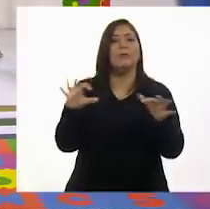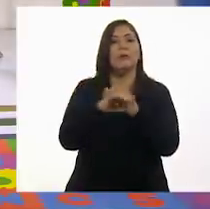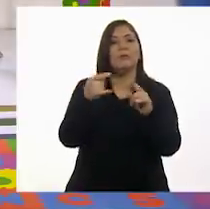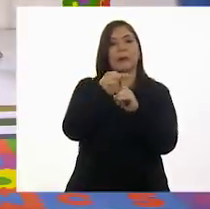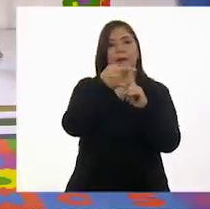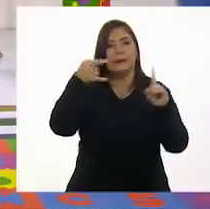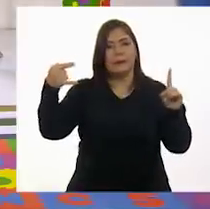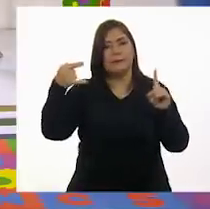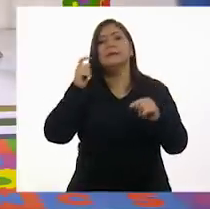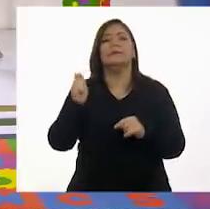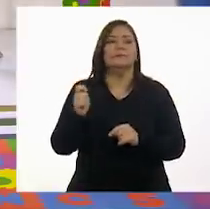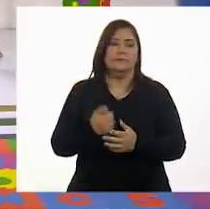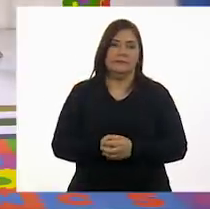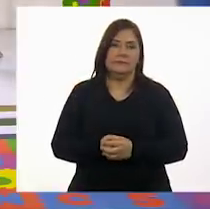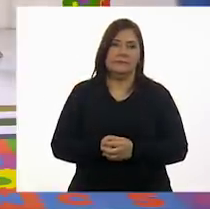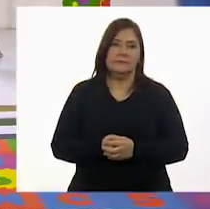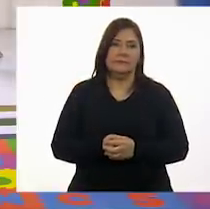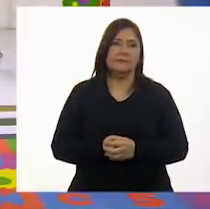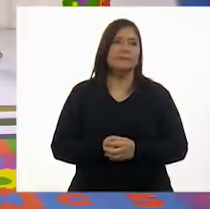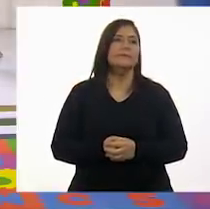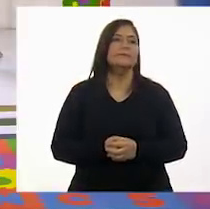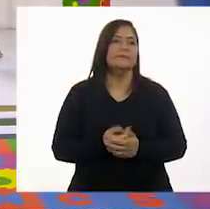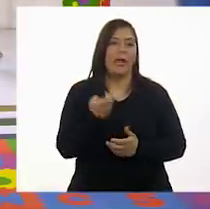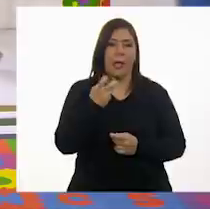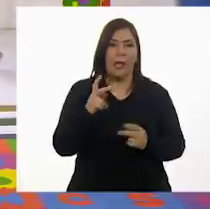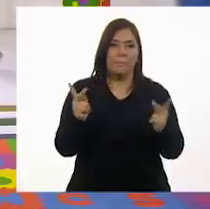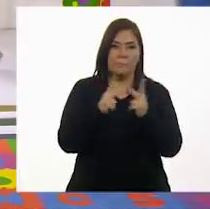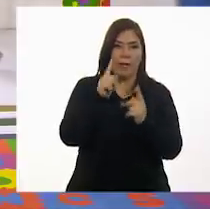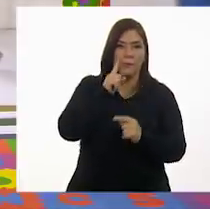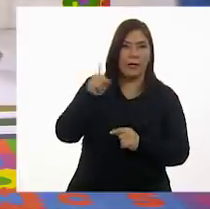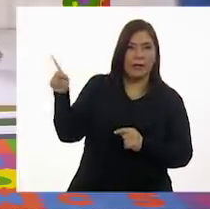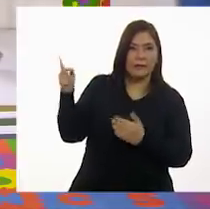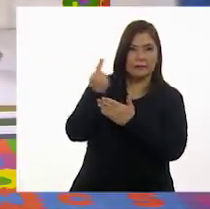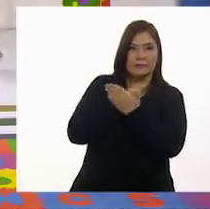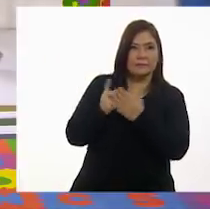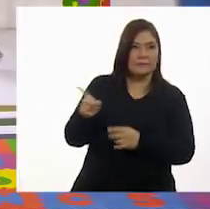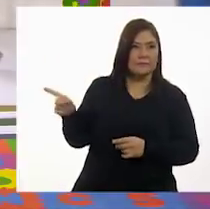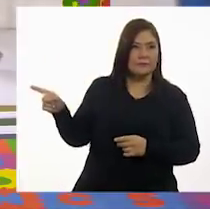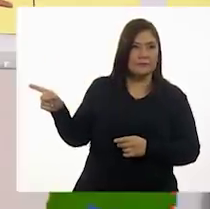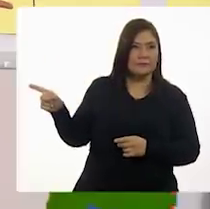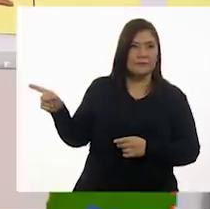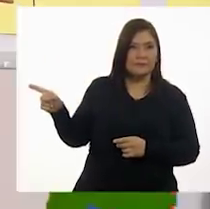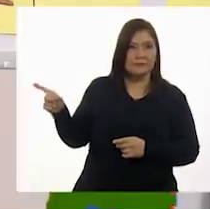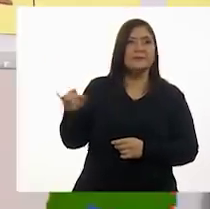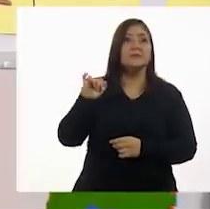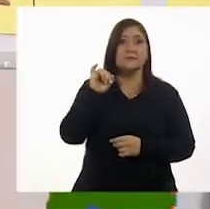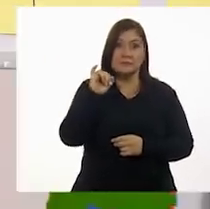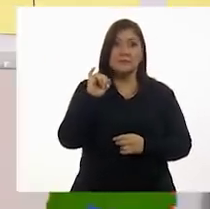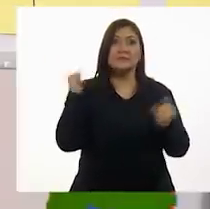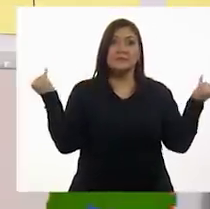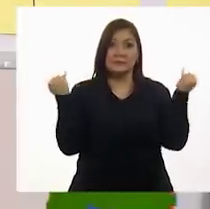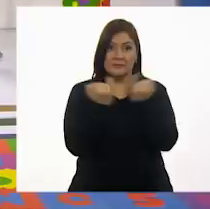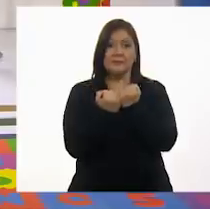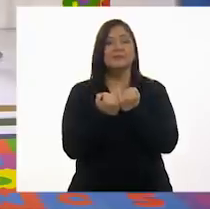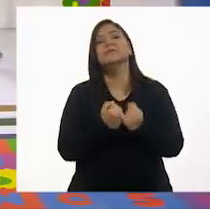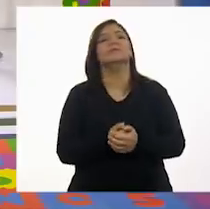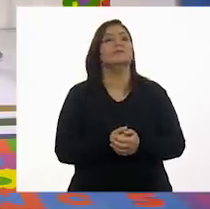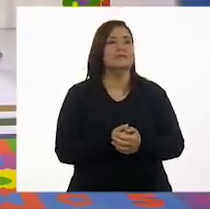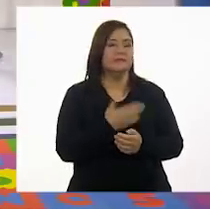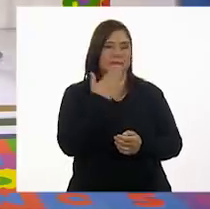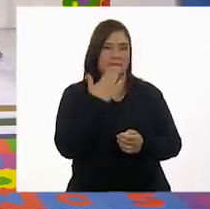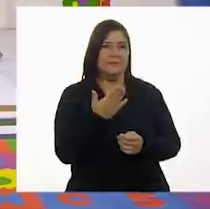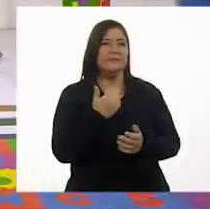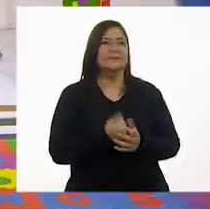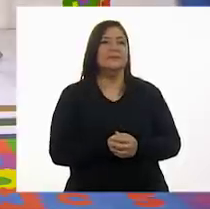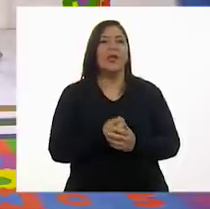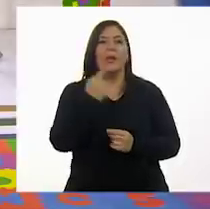es. Como ese que está ahí. Ah, muy bien. Ah, mira, sí se parece, es igualito. ¿Sí? Bueno,